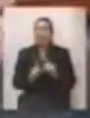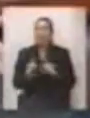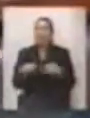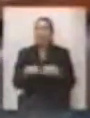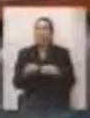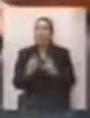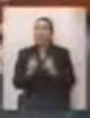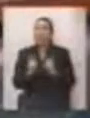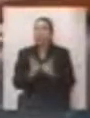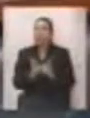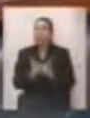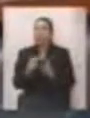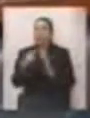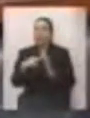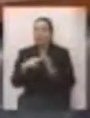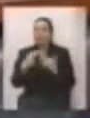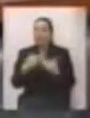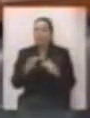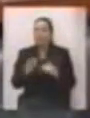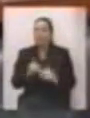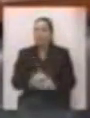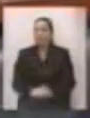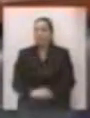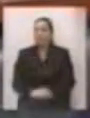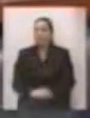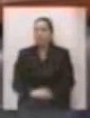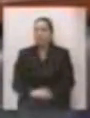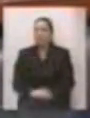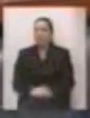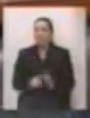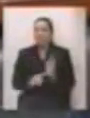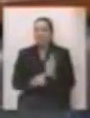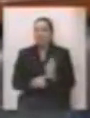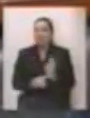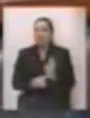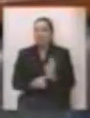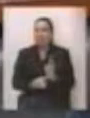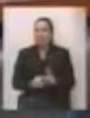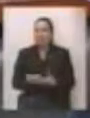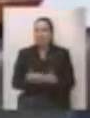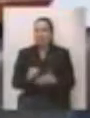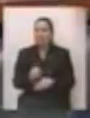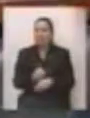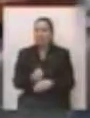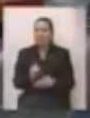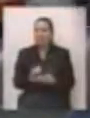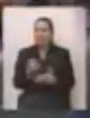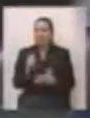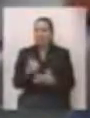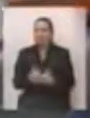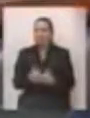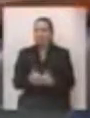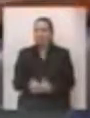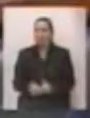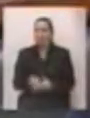comisión acá en el Congreso que se encargue de revisar lo que ya existe. Sin perjuicio de la presentación de la sustentación que se acaba de hacer mi antecesor, quiero recordar que en el Congreso de